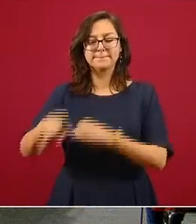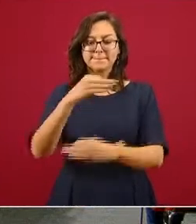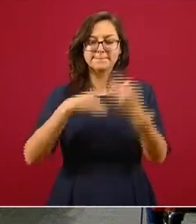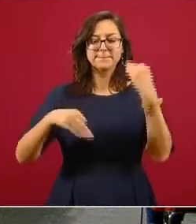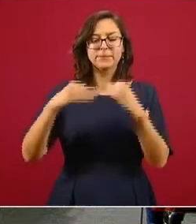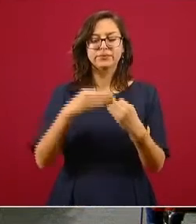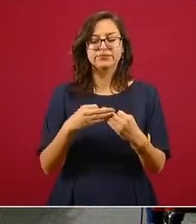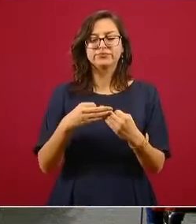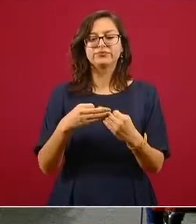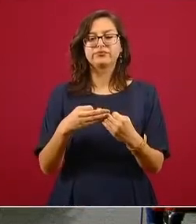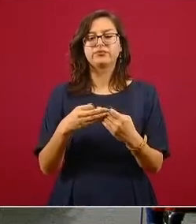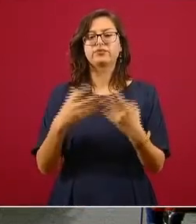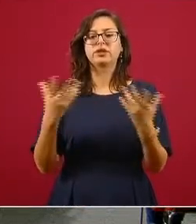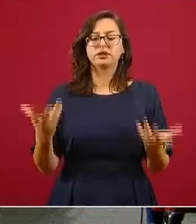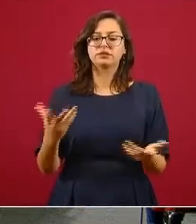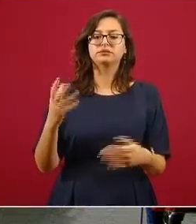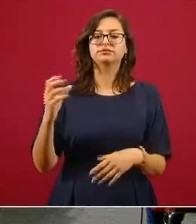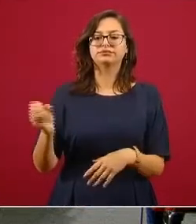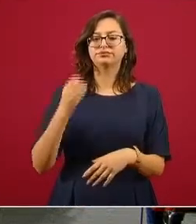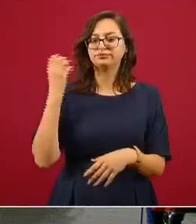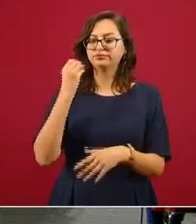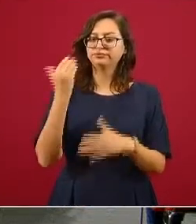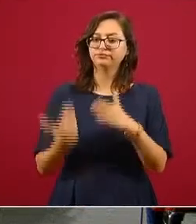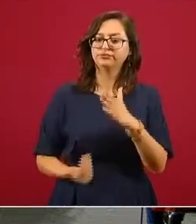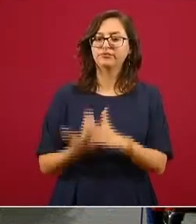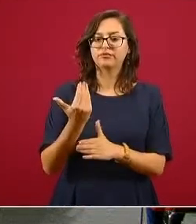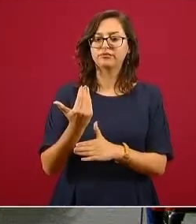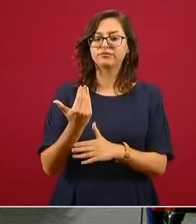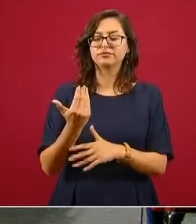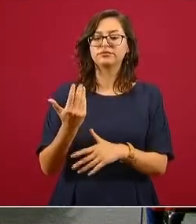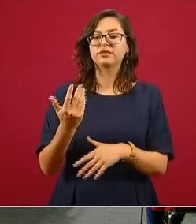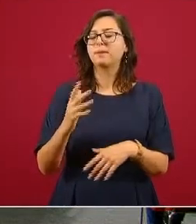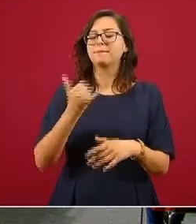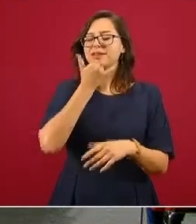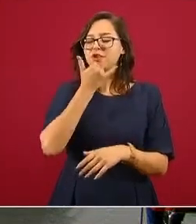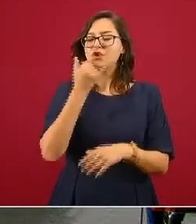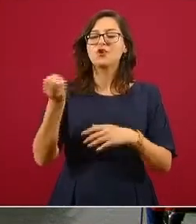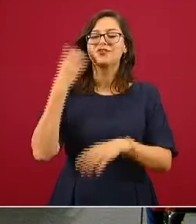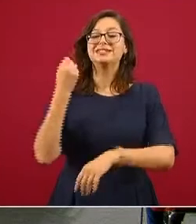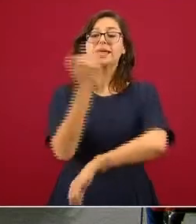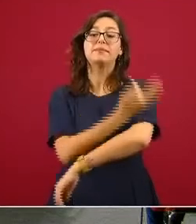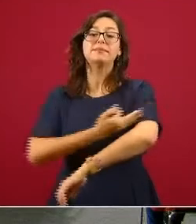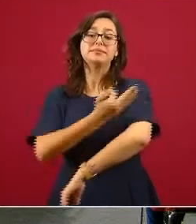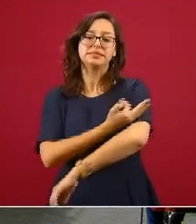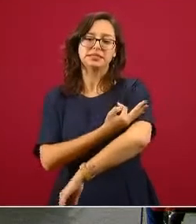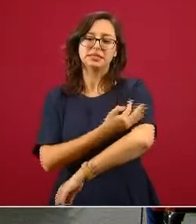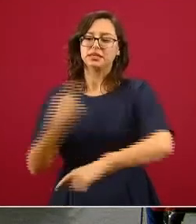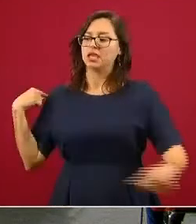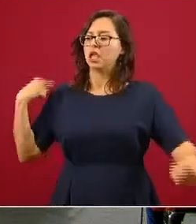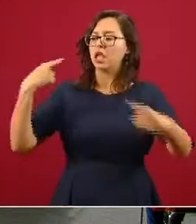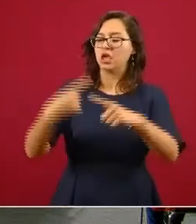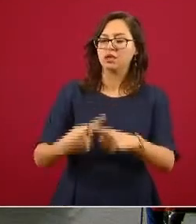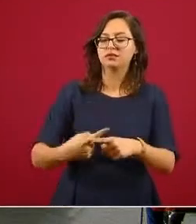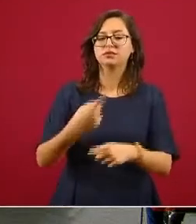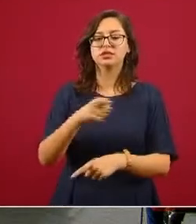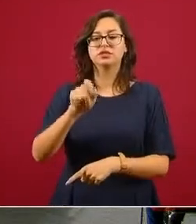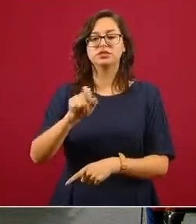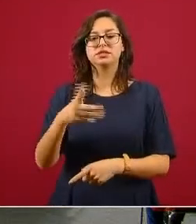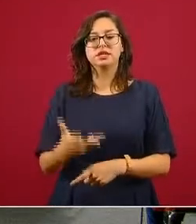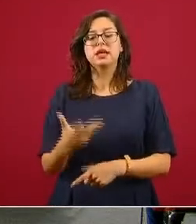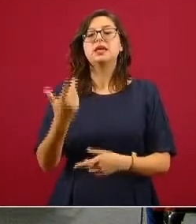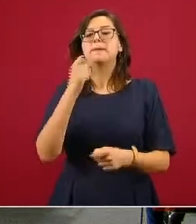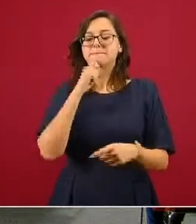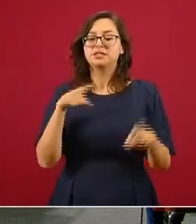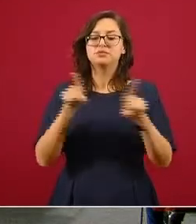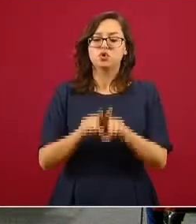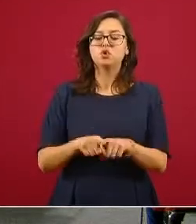todos. Conferencia vespertina número 167, en este día también número 75